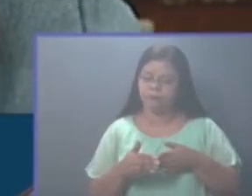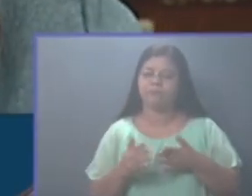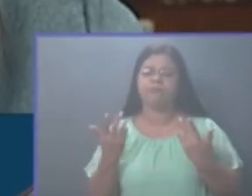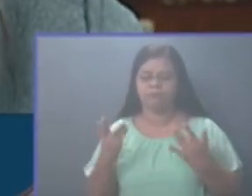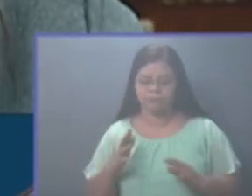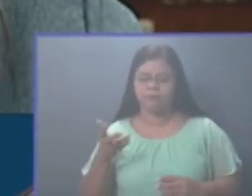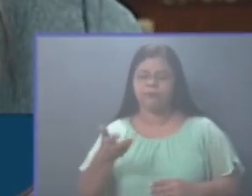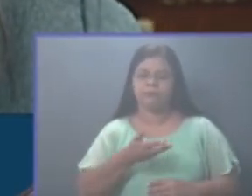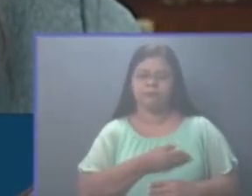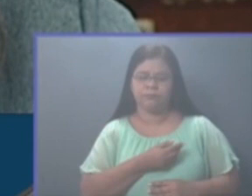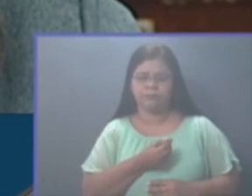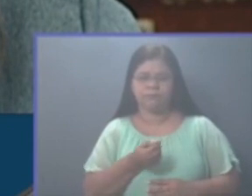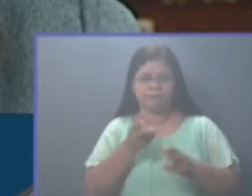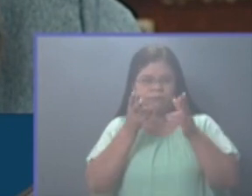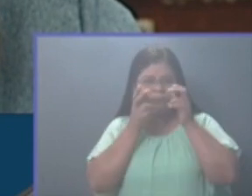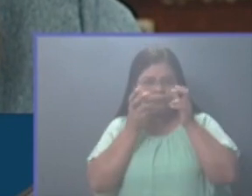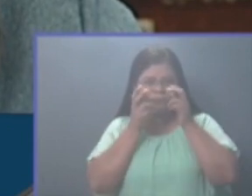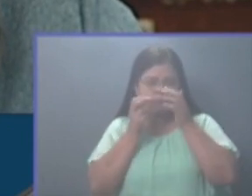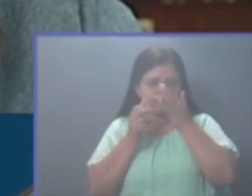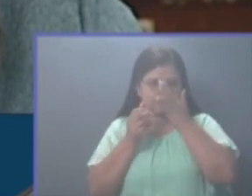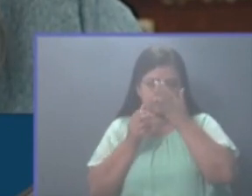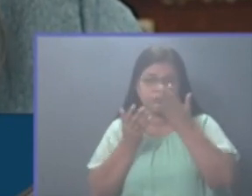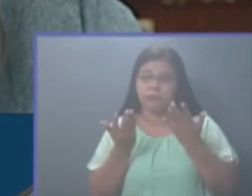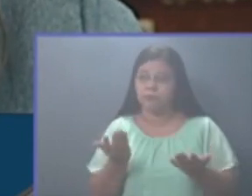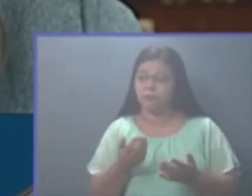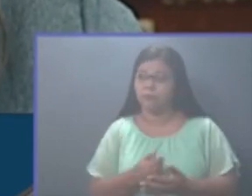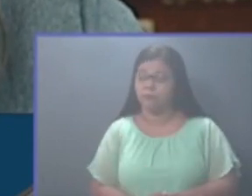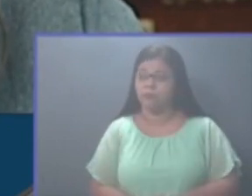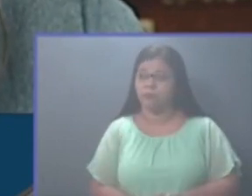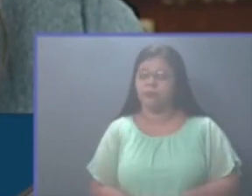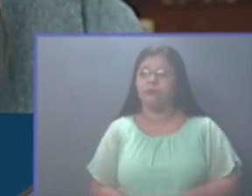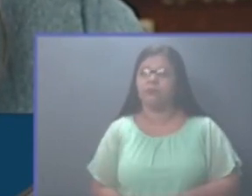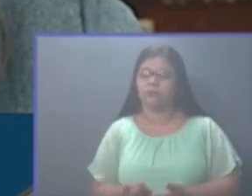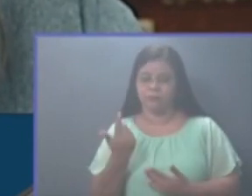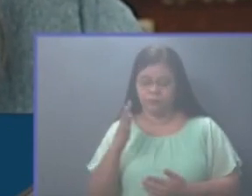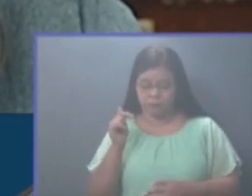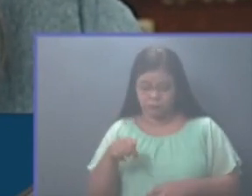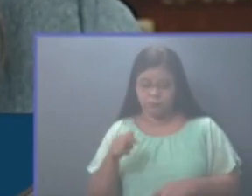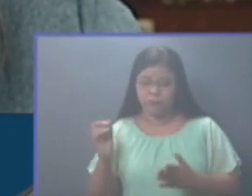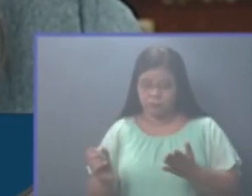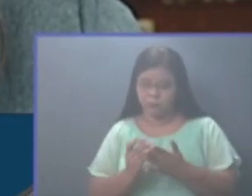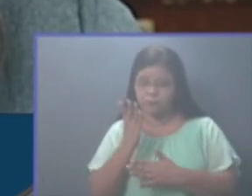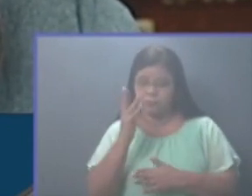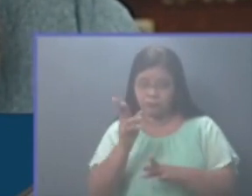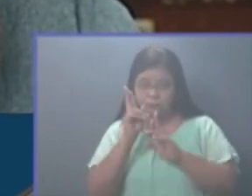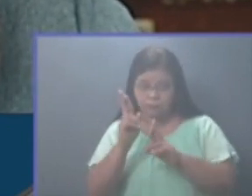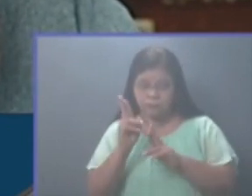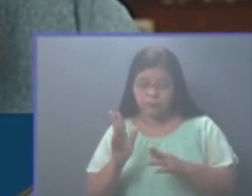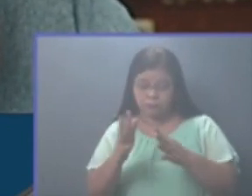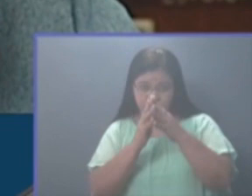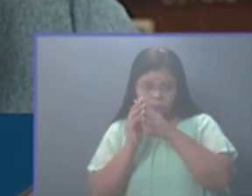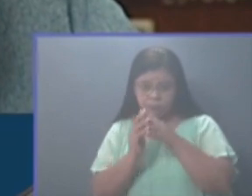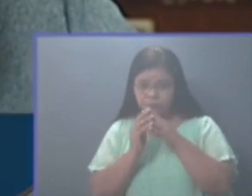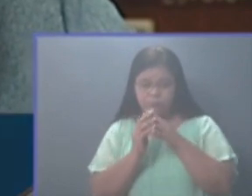estar muy pendientes también para que esta era que trae una expectativa en